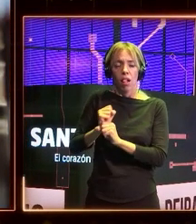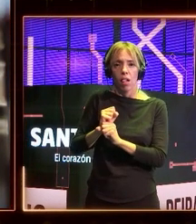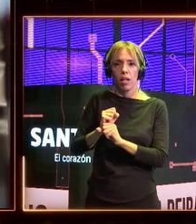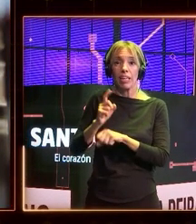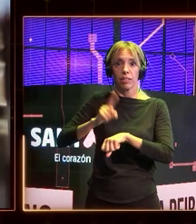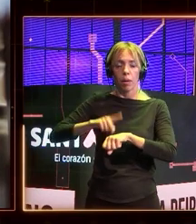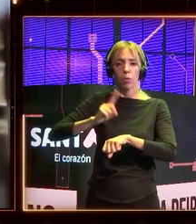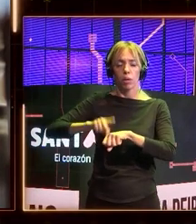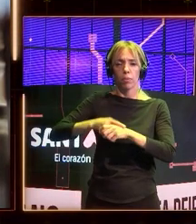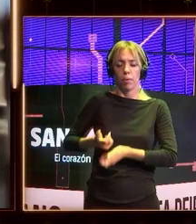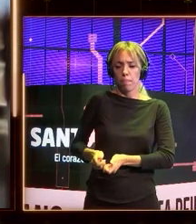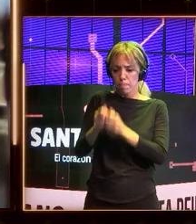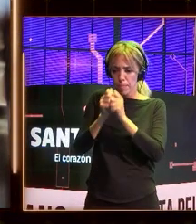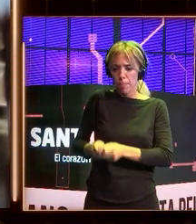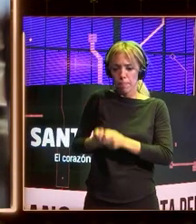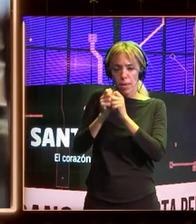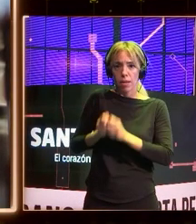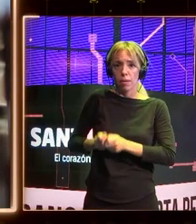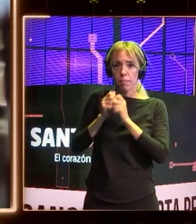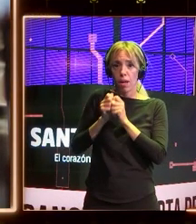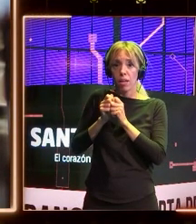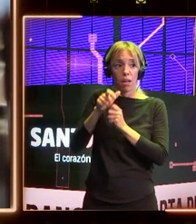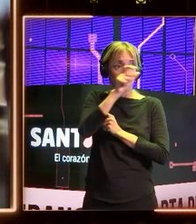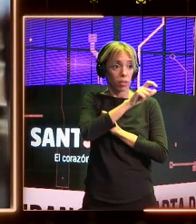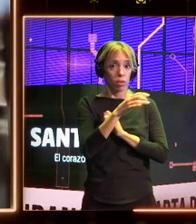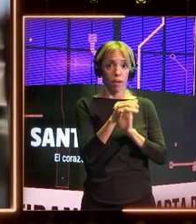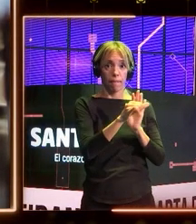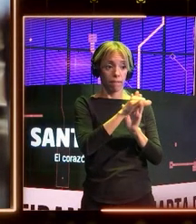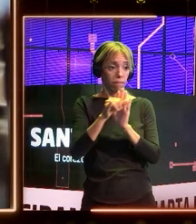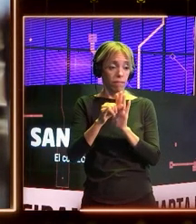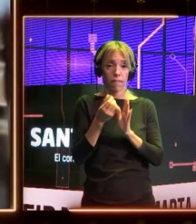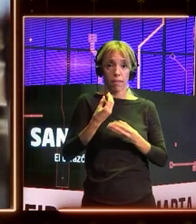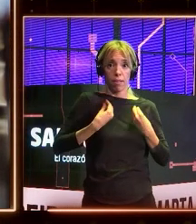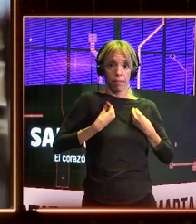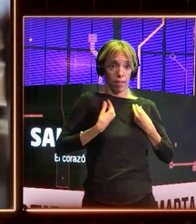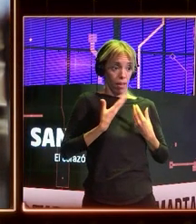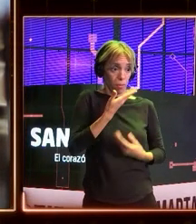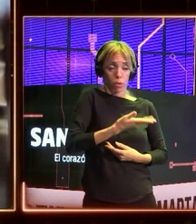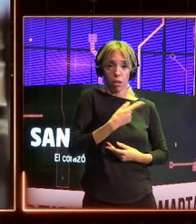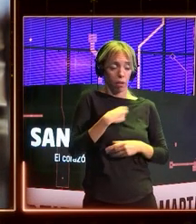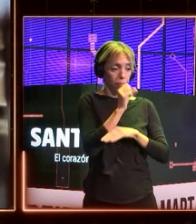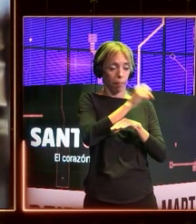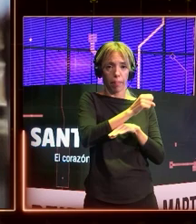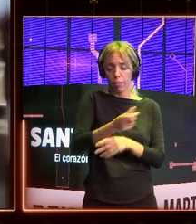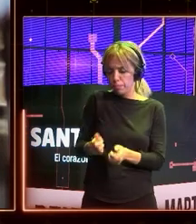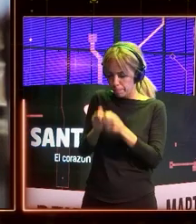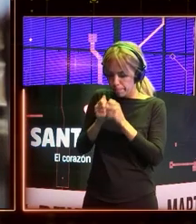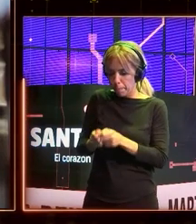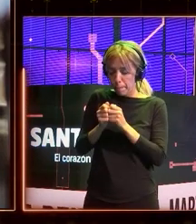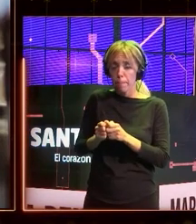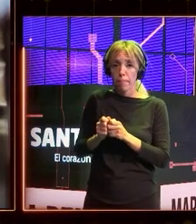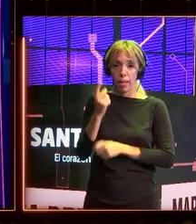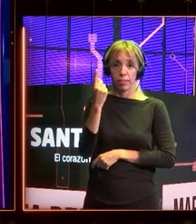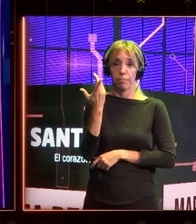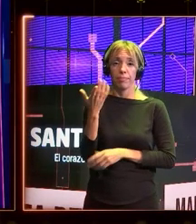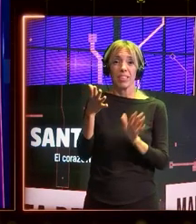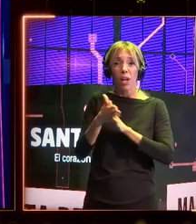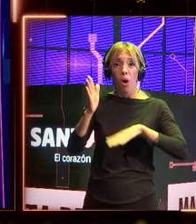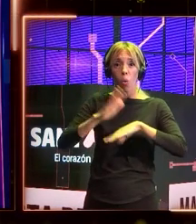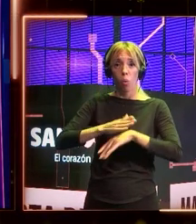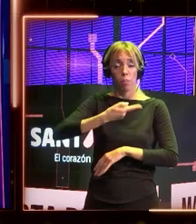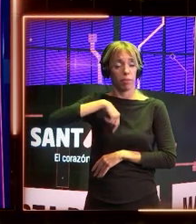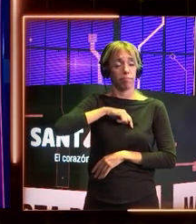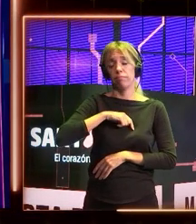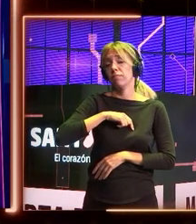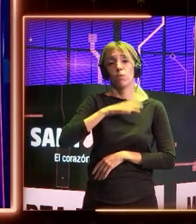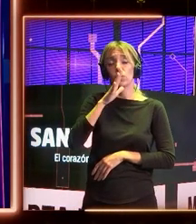más atención a nuestro móvil que a las personas más importantes de nuestra vida. Esto es y no es culpa nuestra. No es culpa nuestra